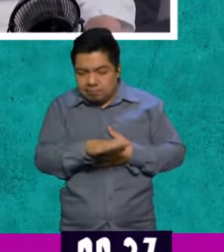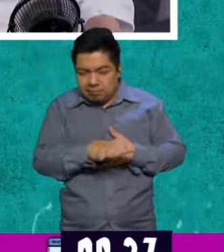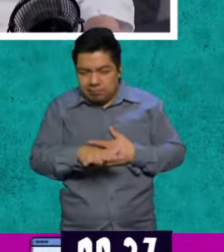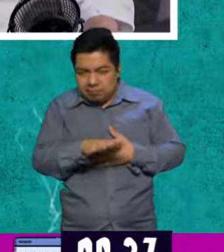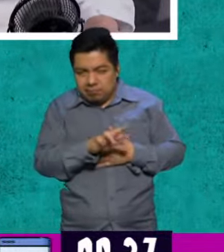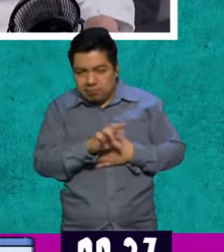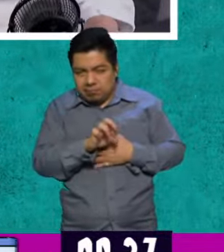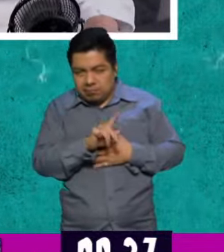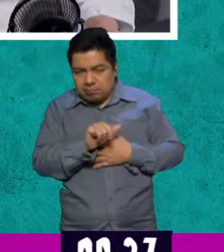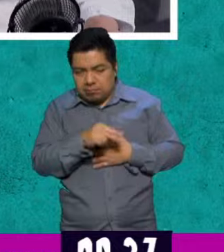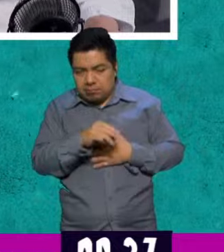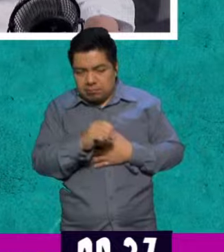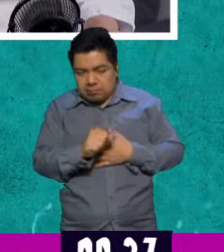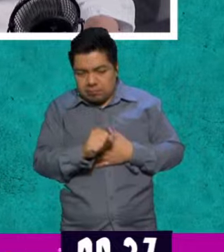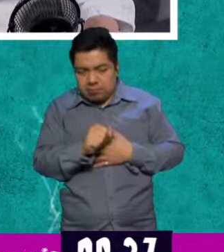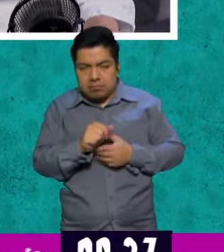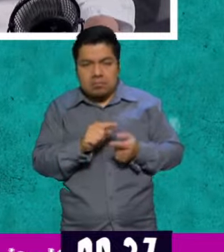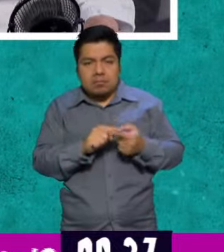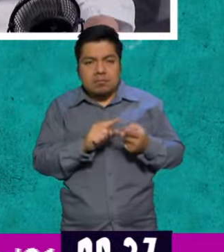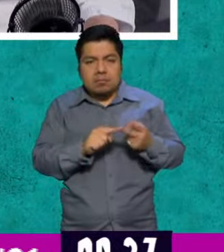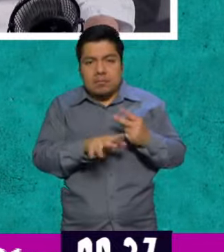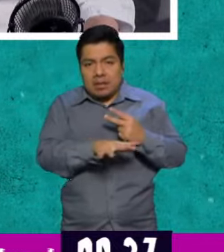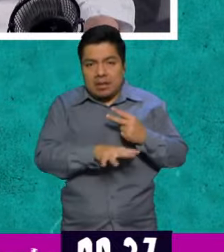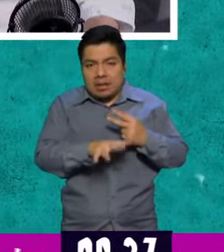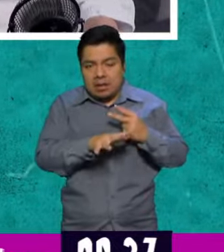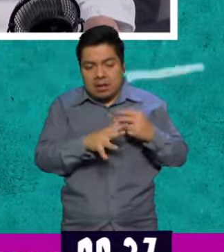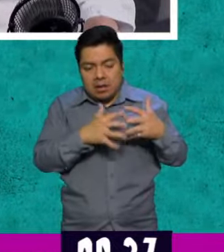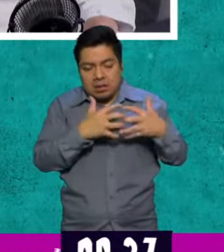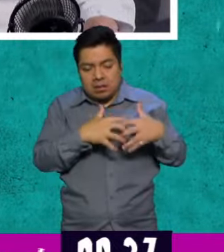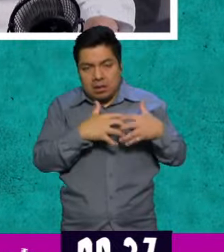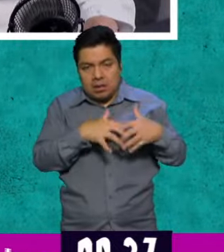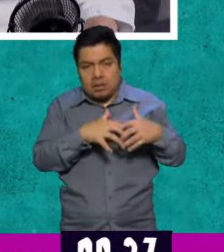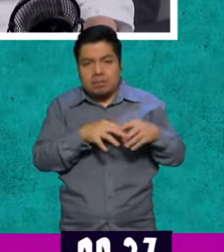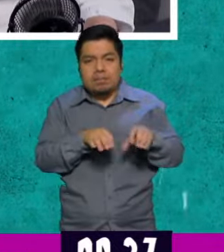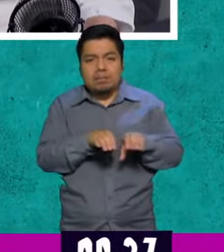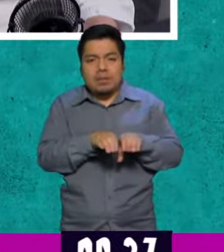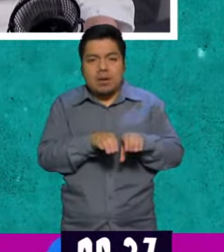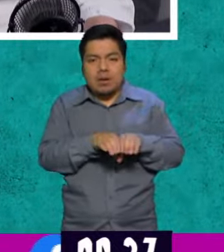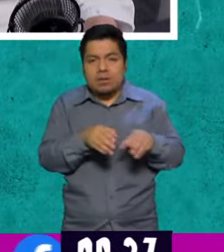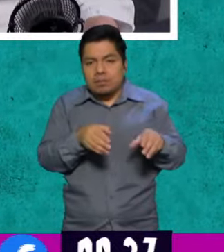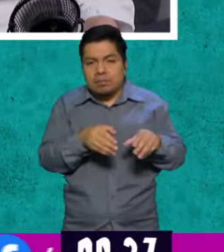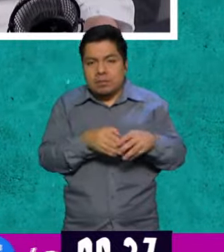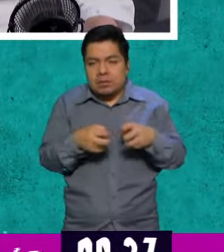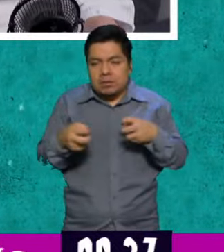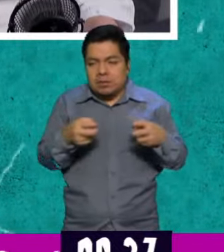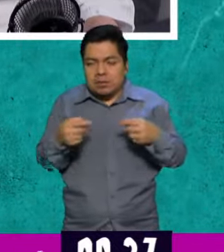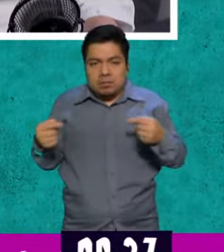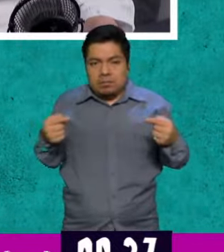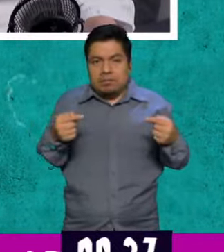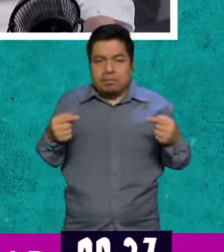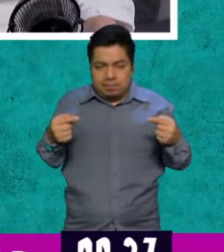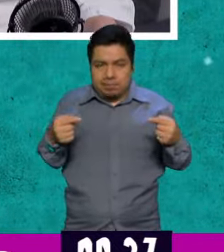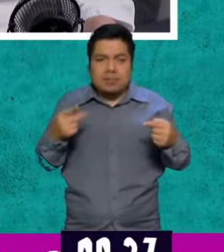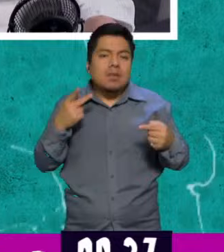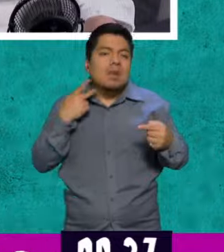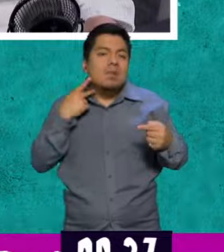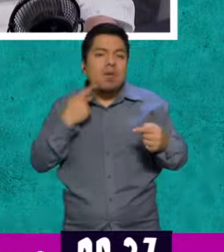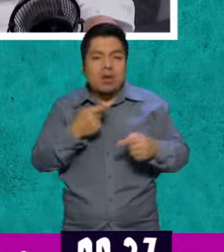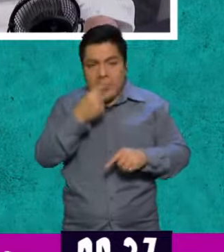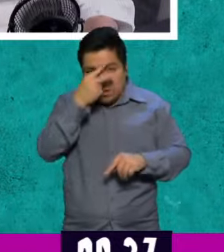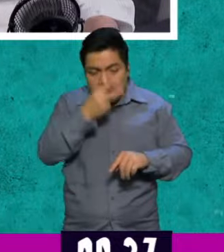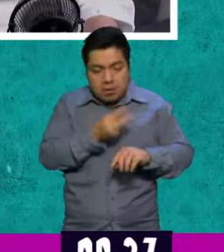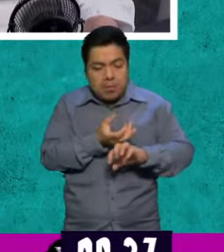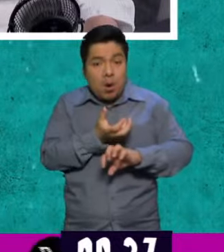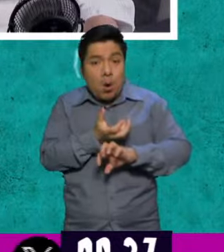republicanos y un sector de este complejo militar industrial es generar no solamente la tensión política entre México y Estados